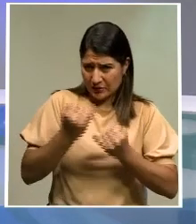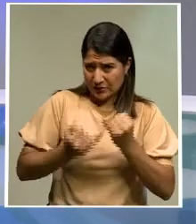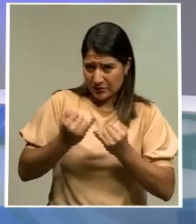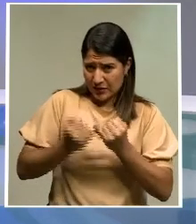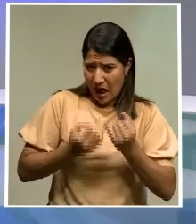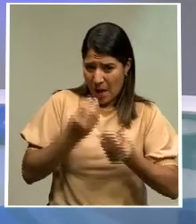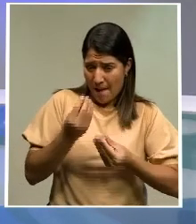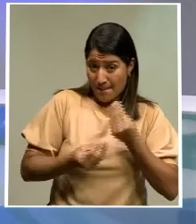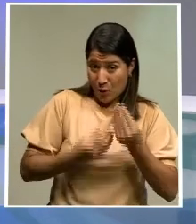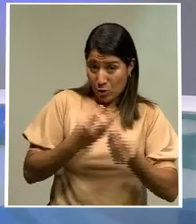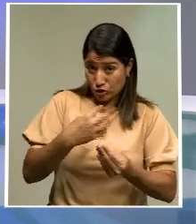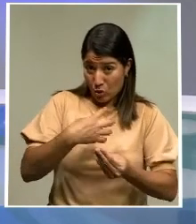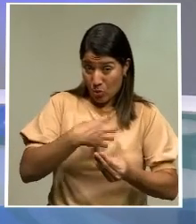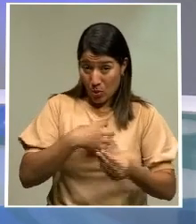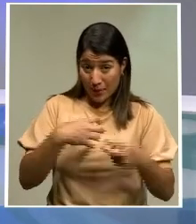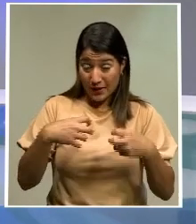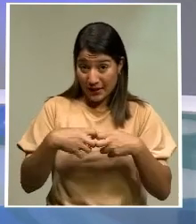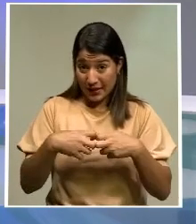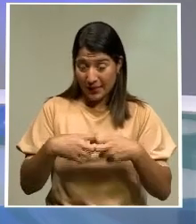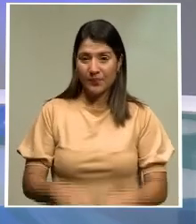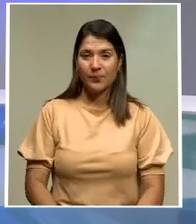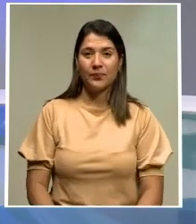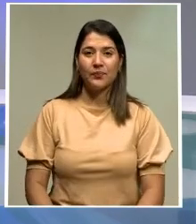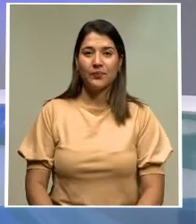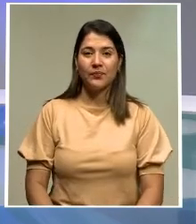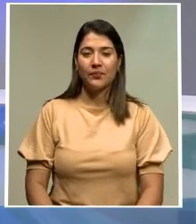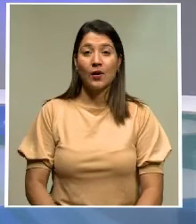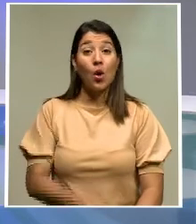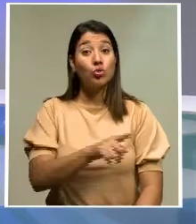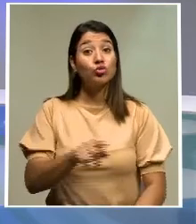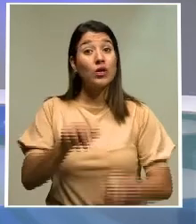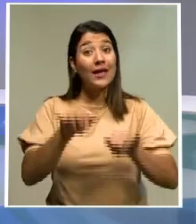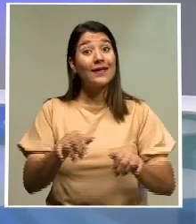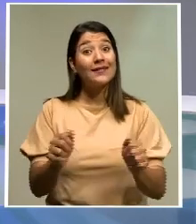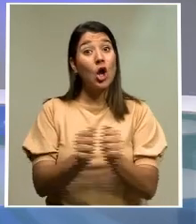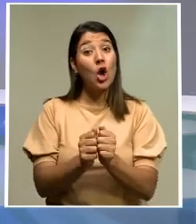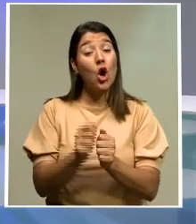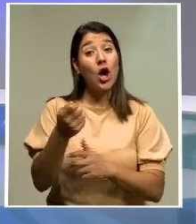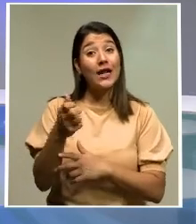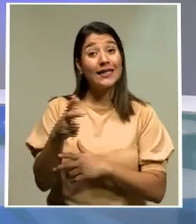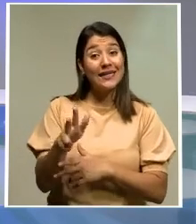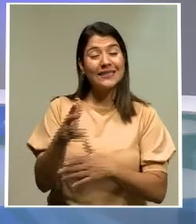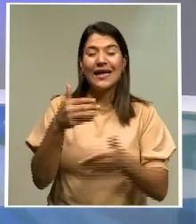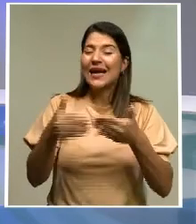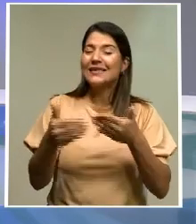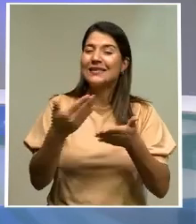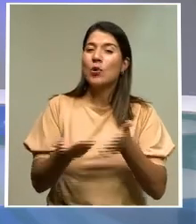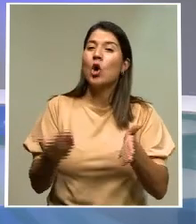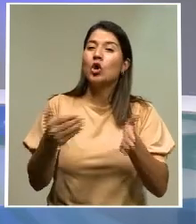producción centralizada de electricidad? Quédese en la señal del 13 que ya volvemos